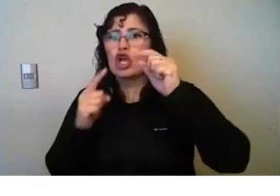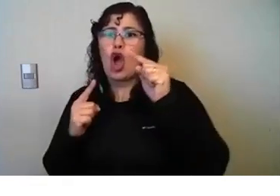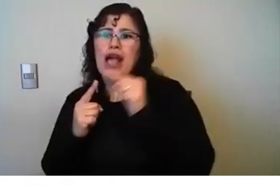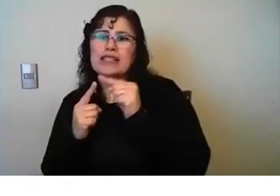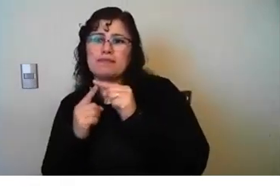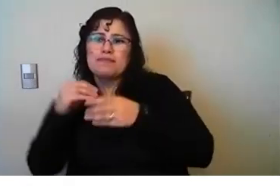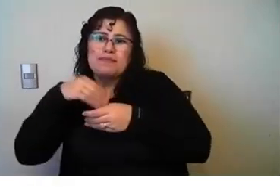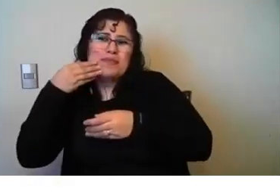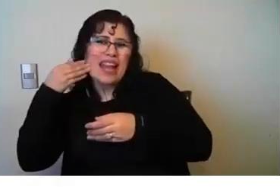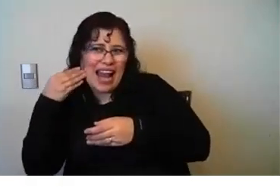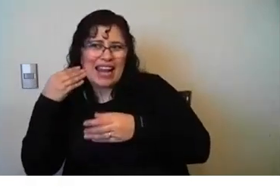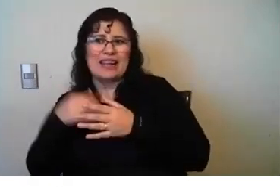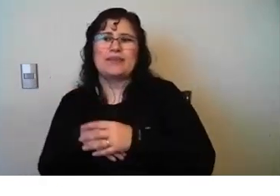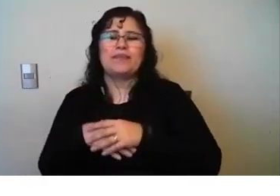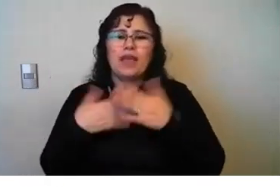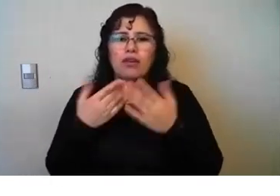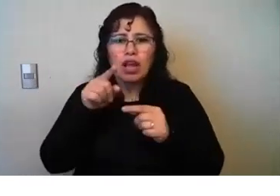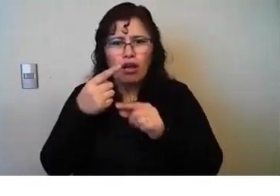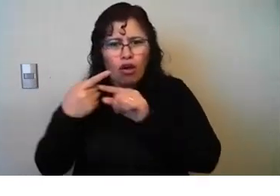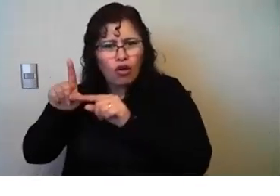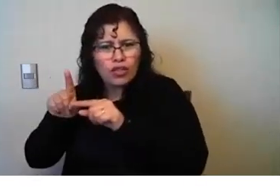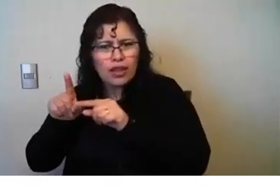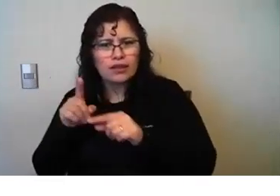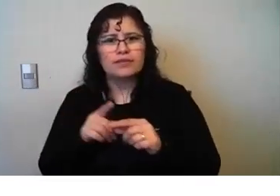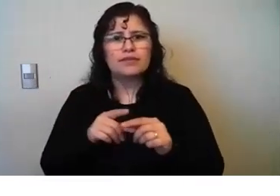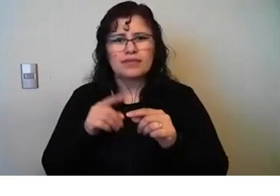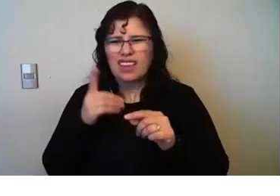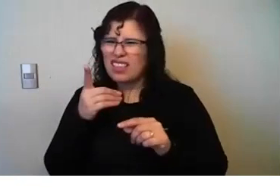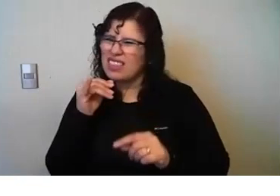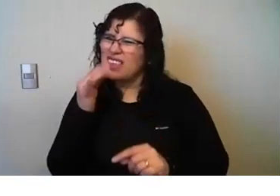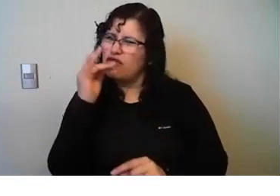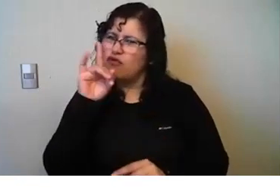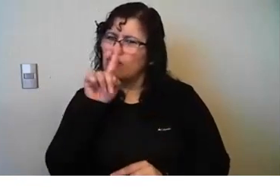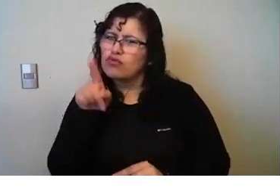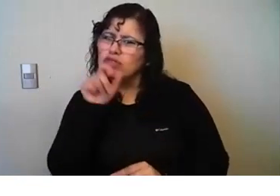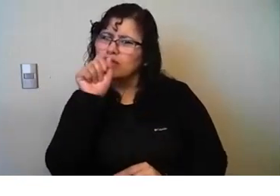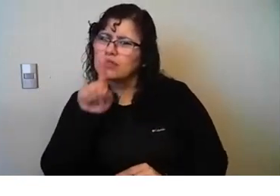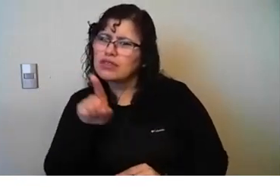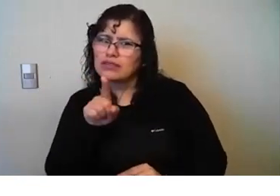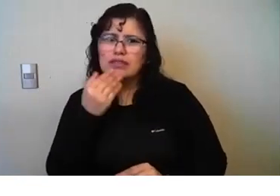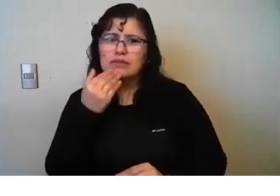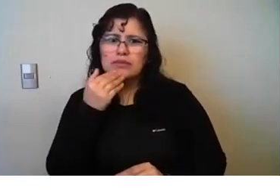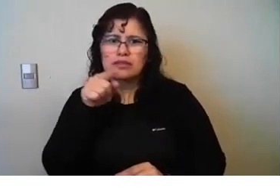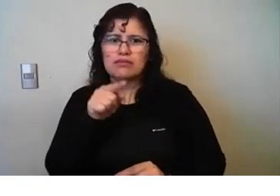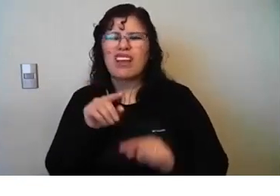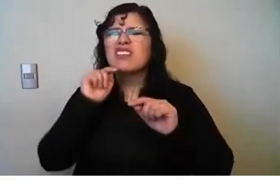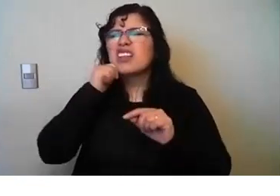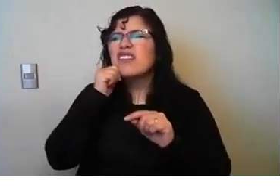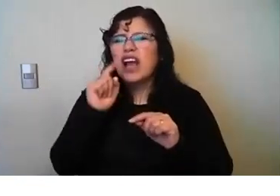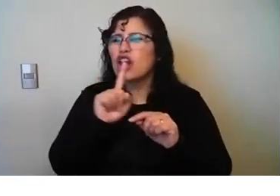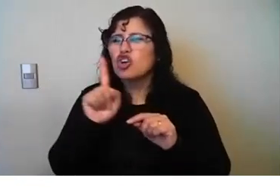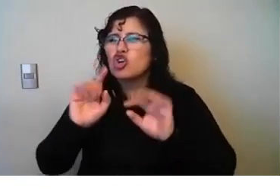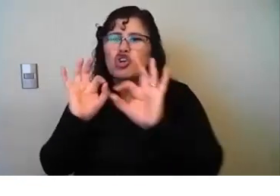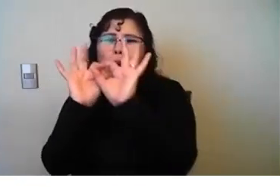Aferencias difusas, si se fijan, ¿cierto? Porque no son específicas, desde núcleos